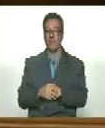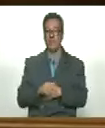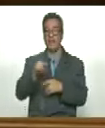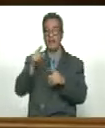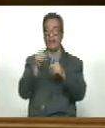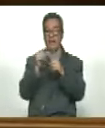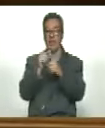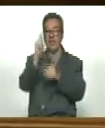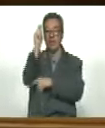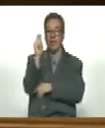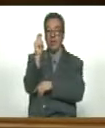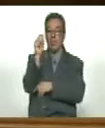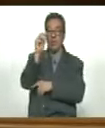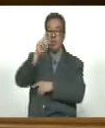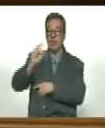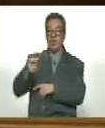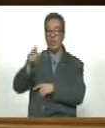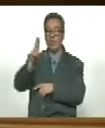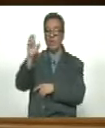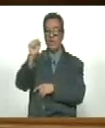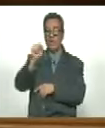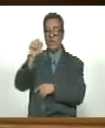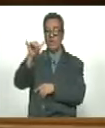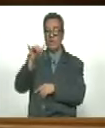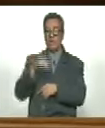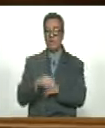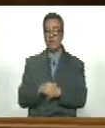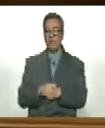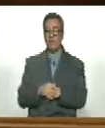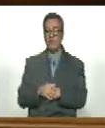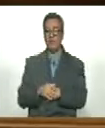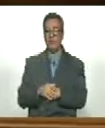Tiene la palabra la diputada Busi Galeano.